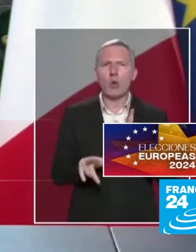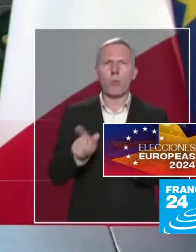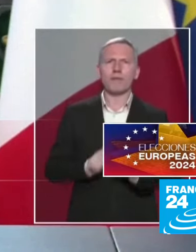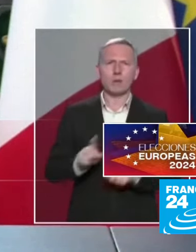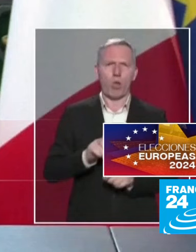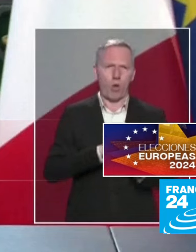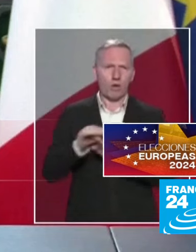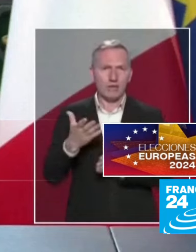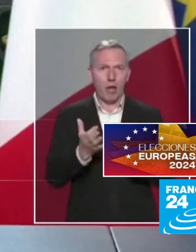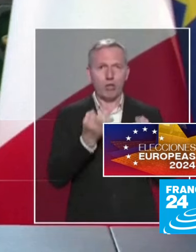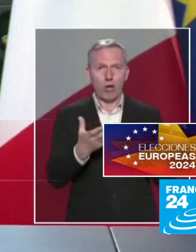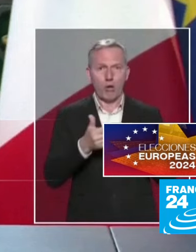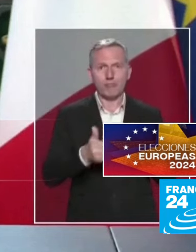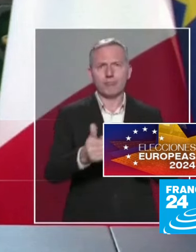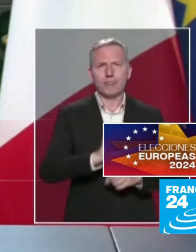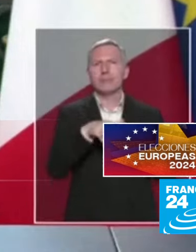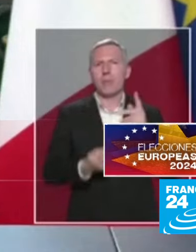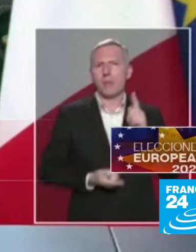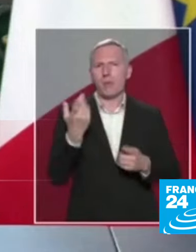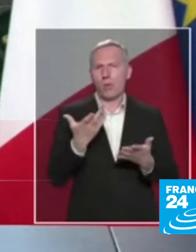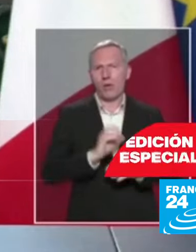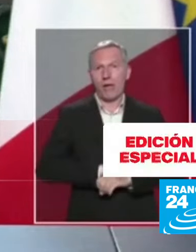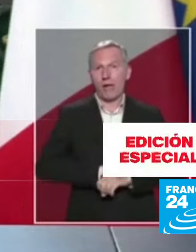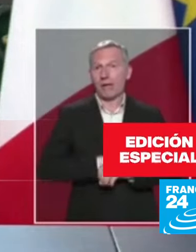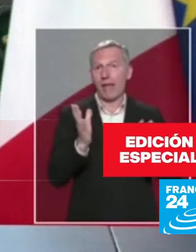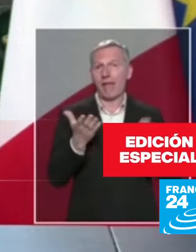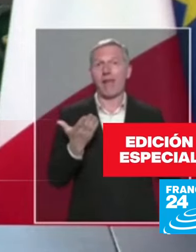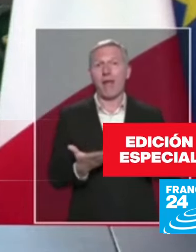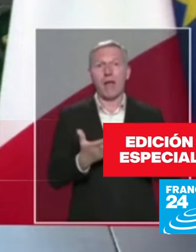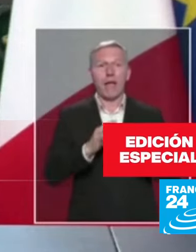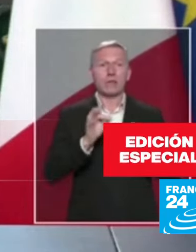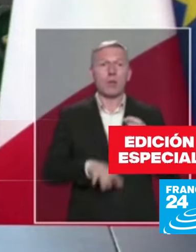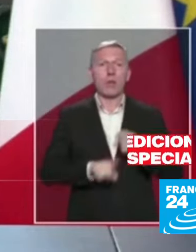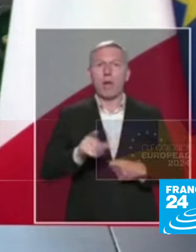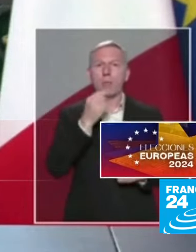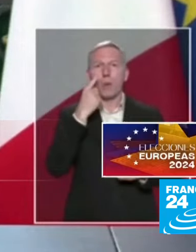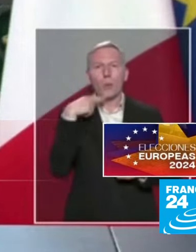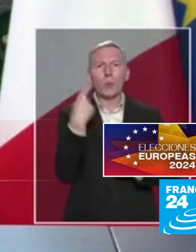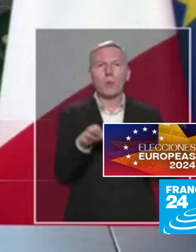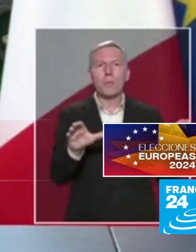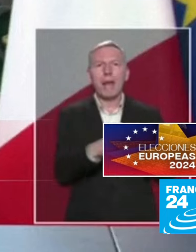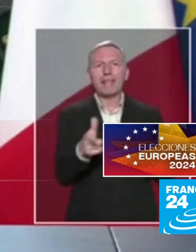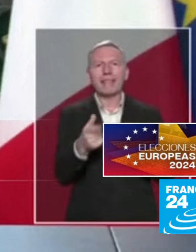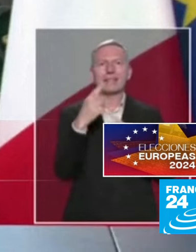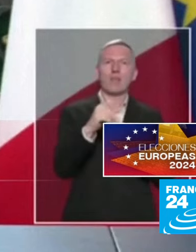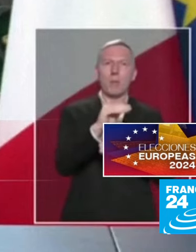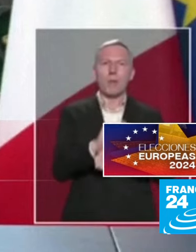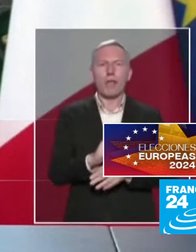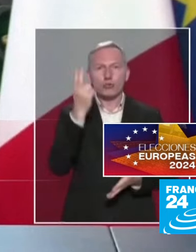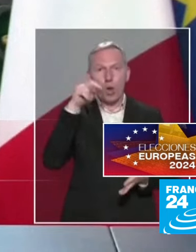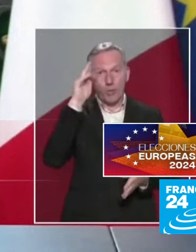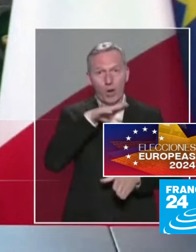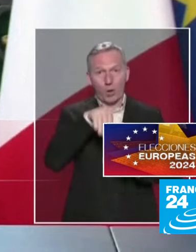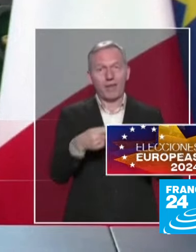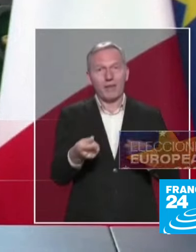nupes encabezada Por jaluk melanon que obtuvo un gran resultado y que se plantó como la alianza de